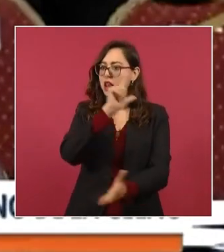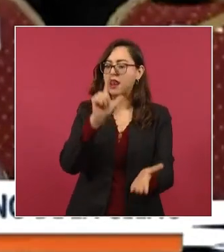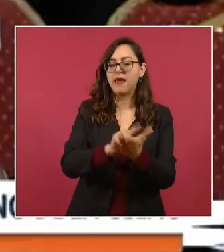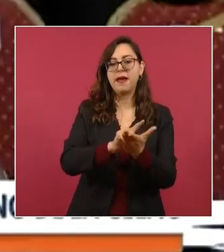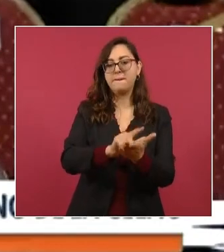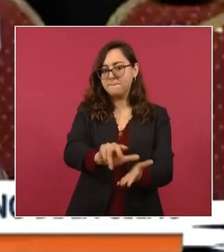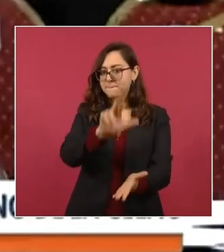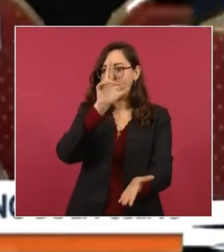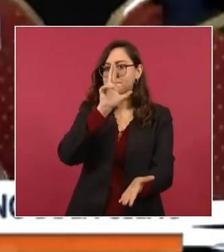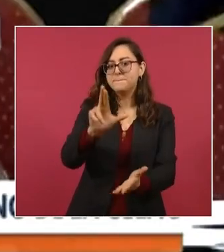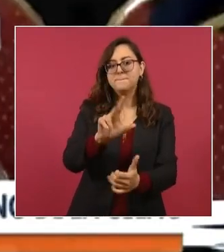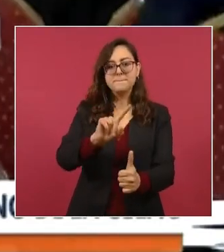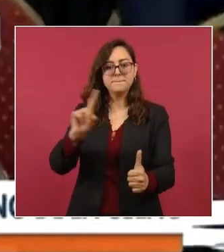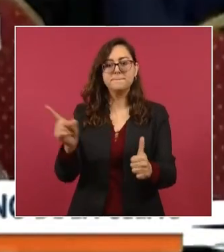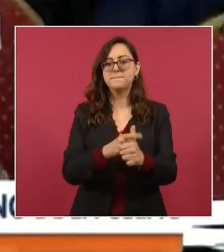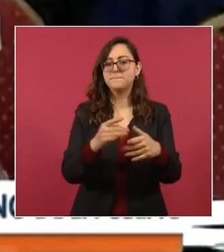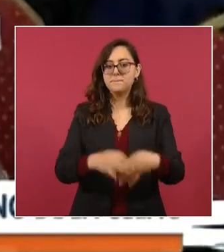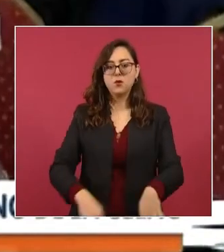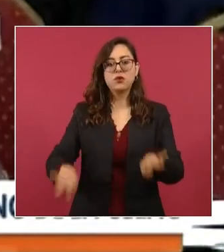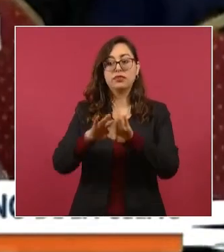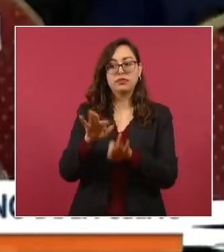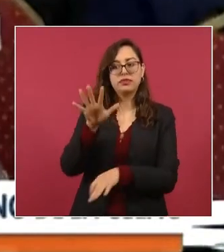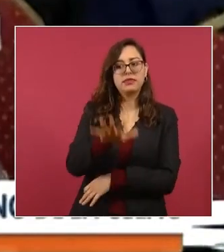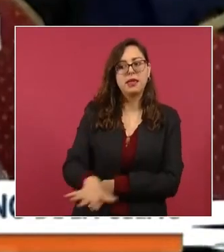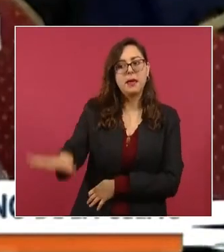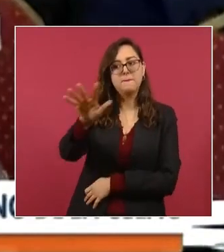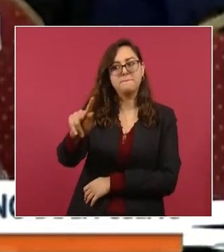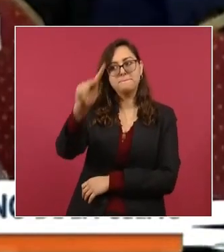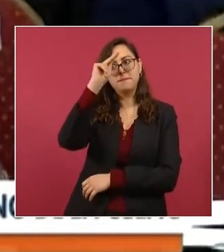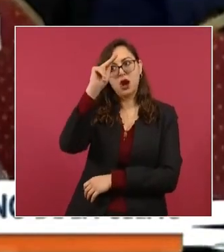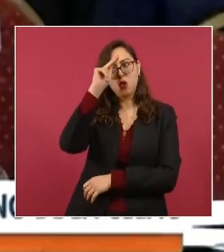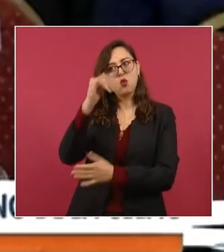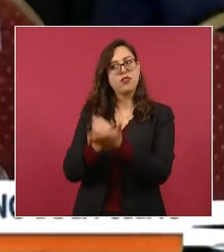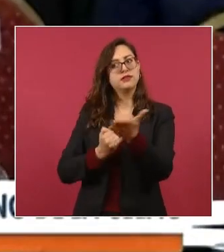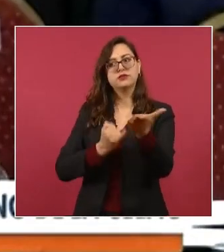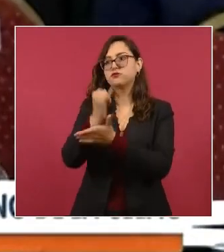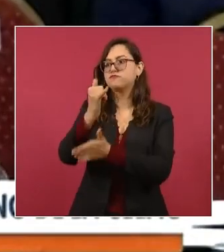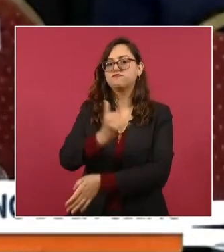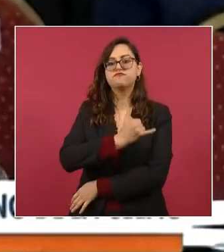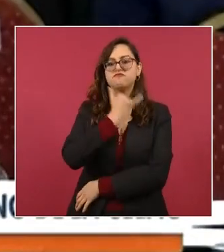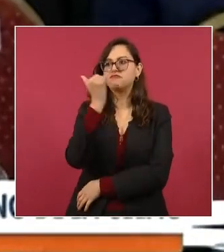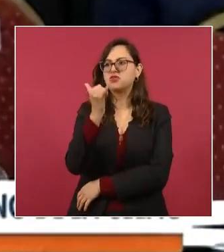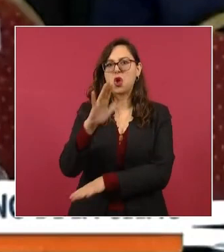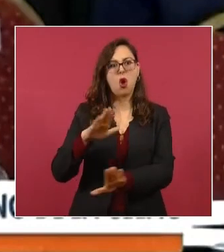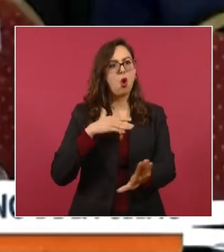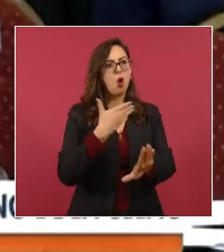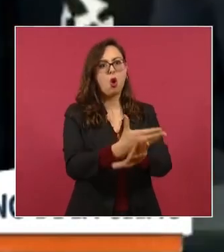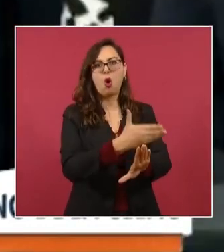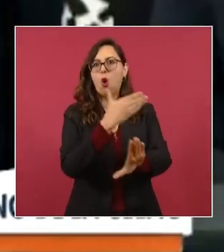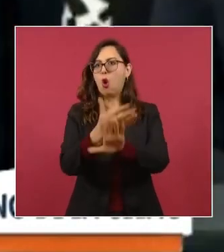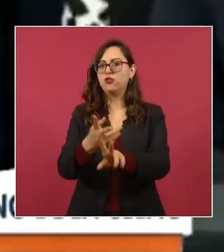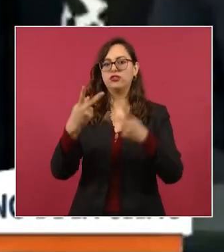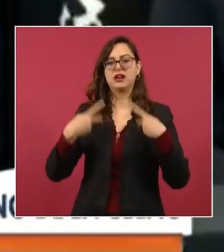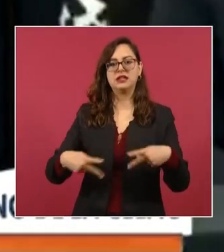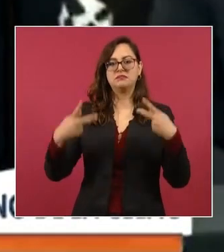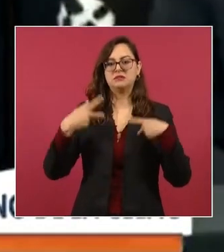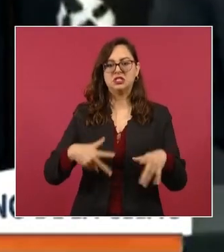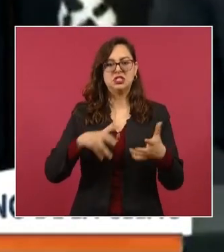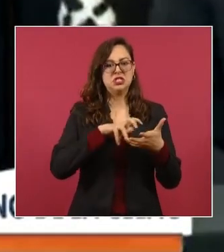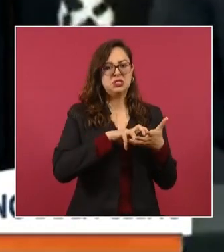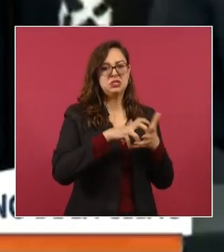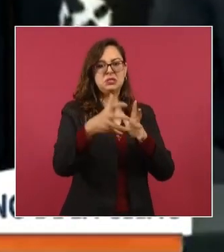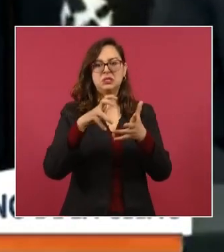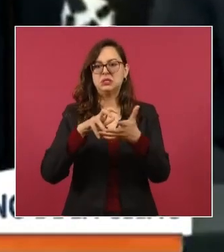imperiosa necesidad de un cambio de rumbo en el Perú, porque el saldo que ha dejado el camino de la represión y la violencia es